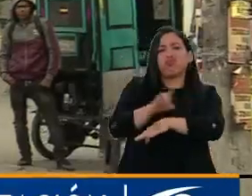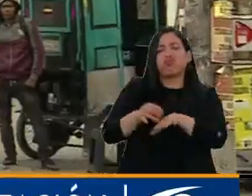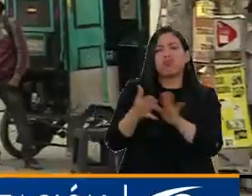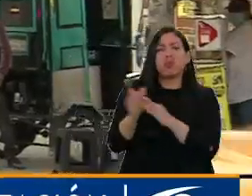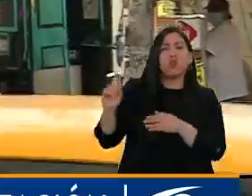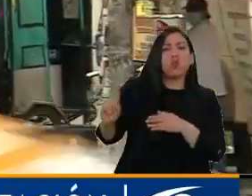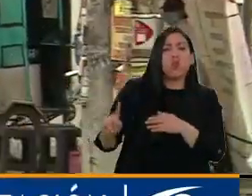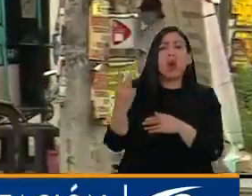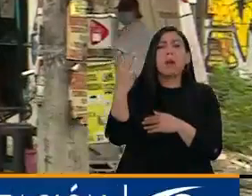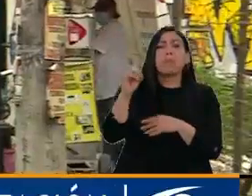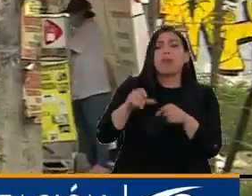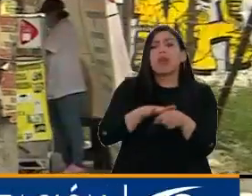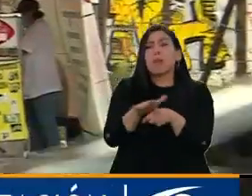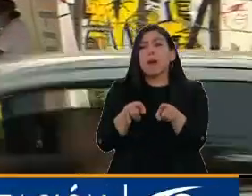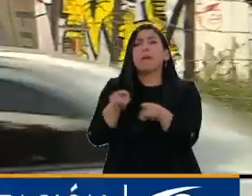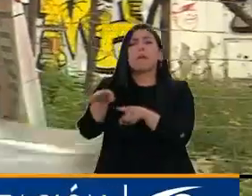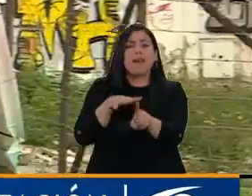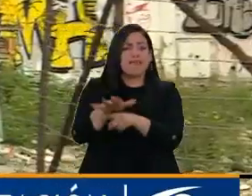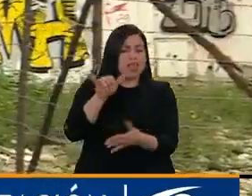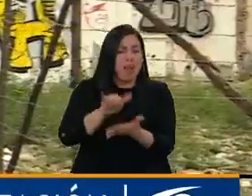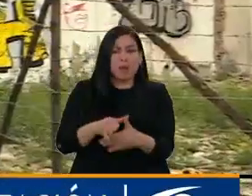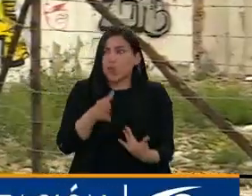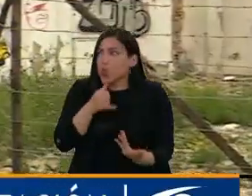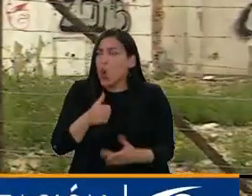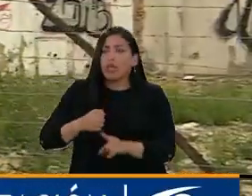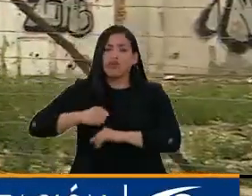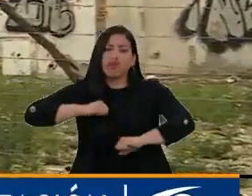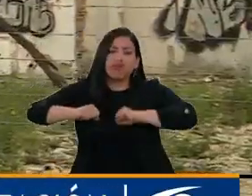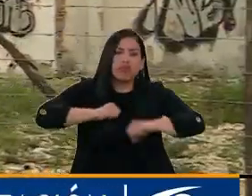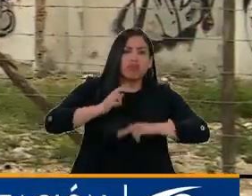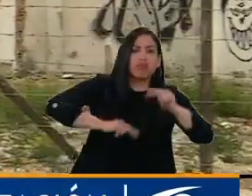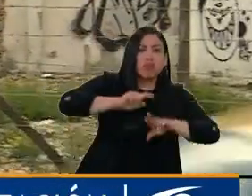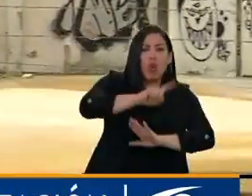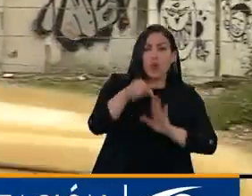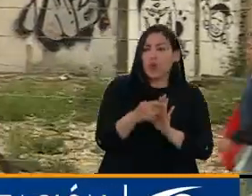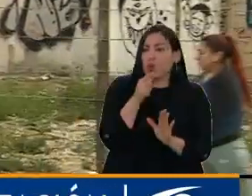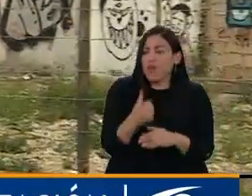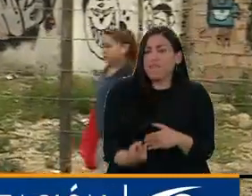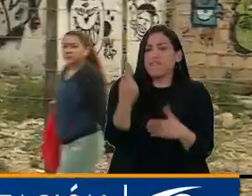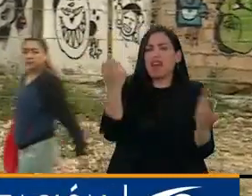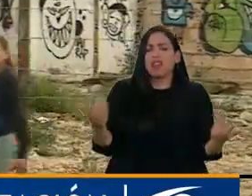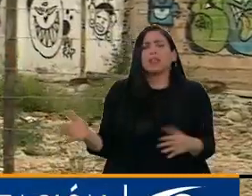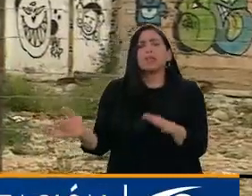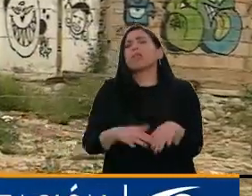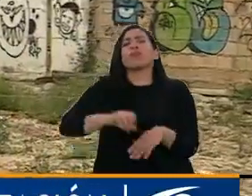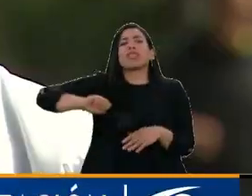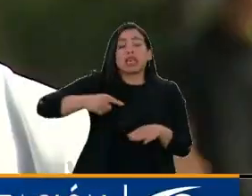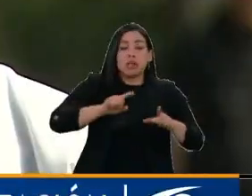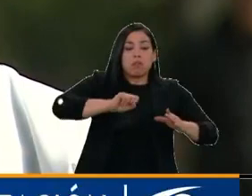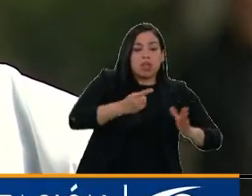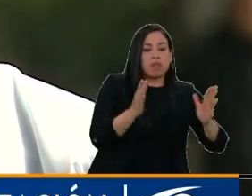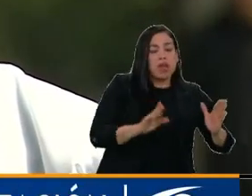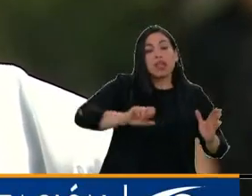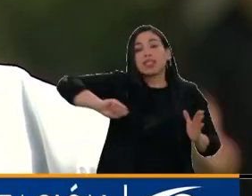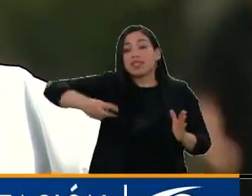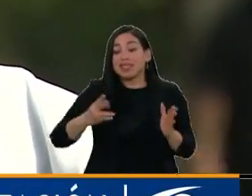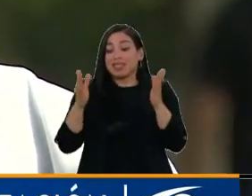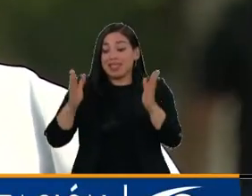son más de 20 barrios afectados por la falta de ejecución de esta obra. En el caso del segundo tramo,